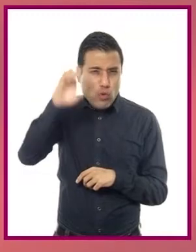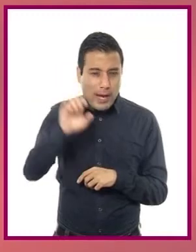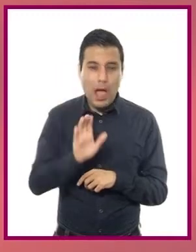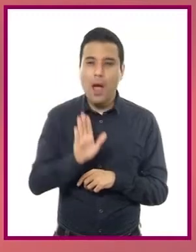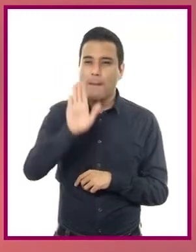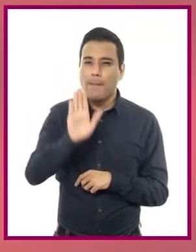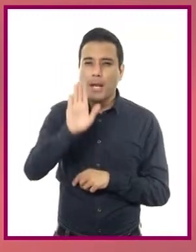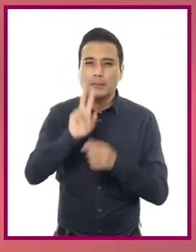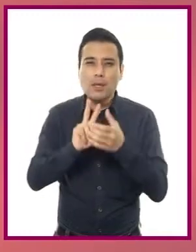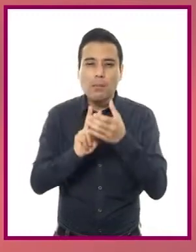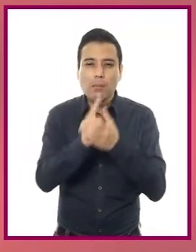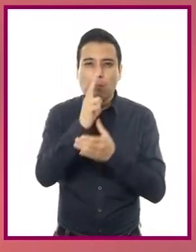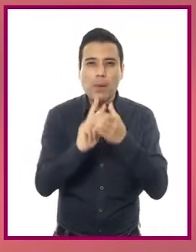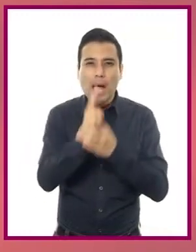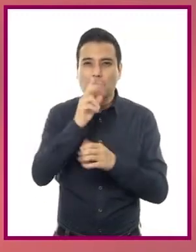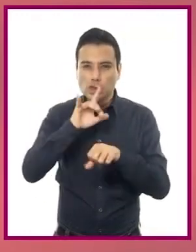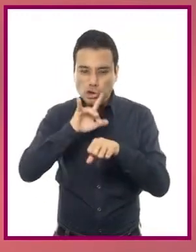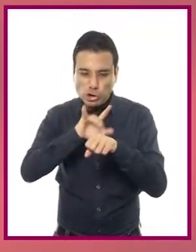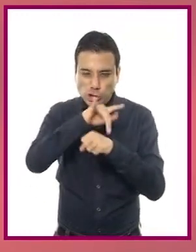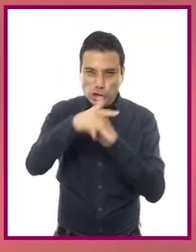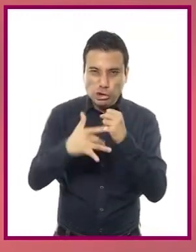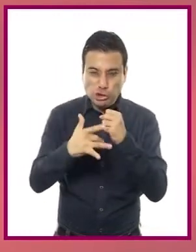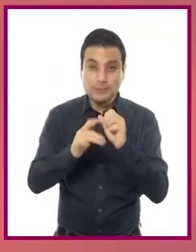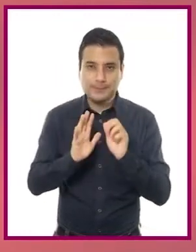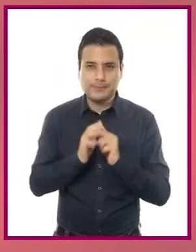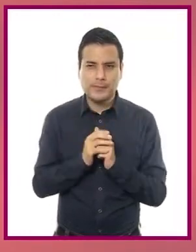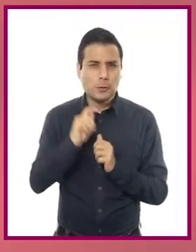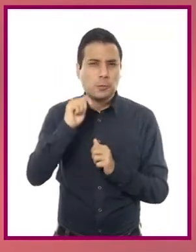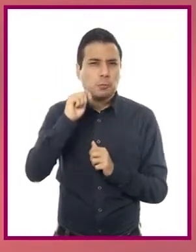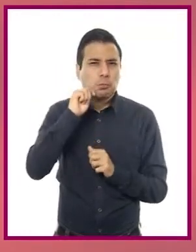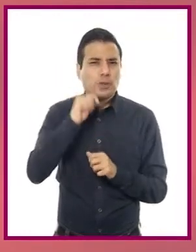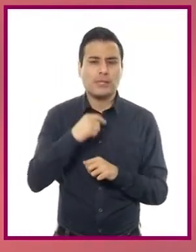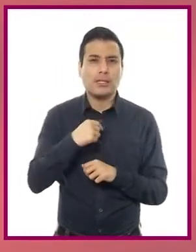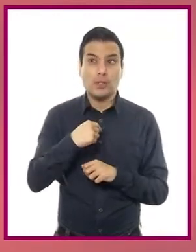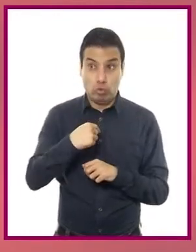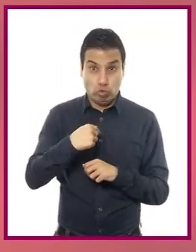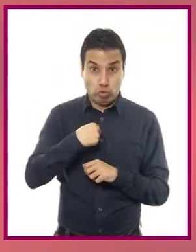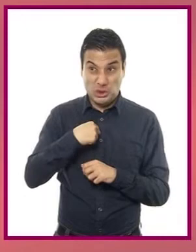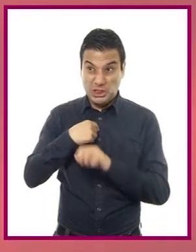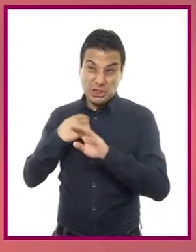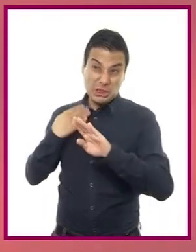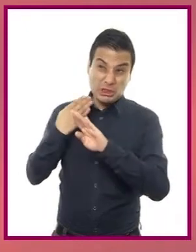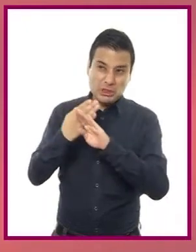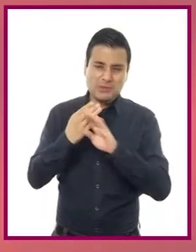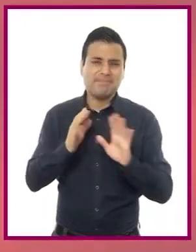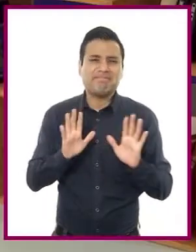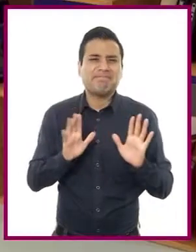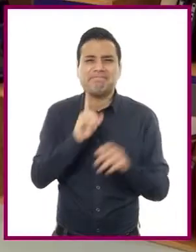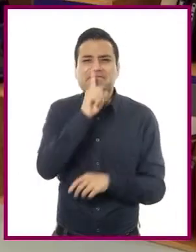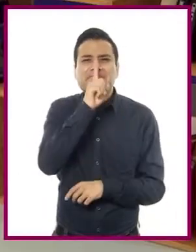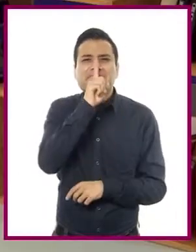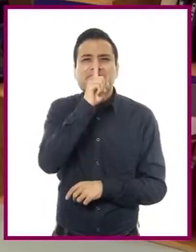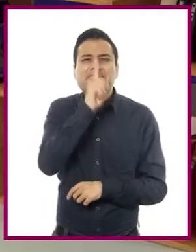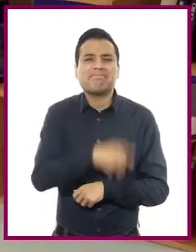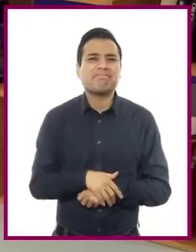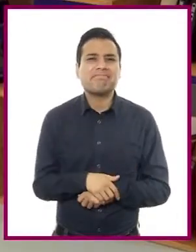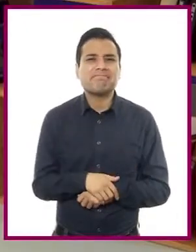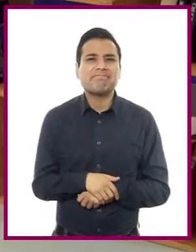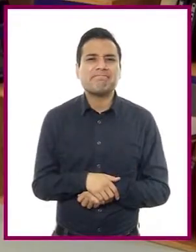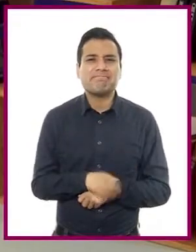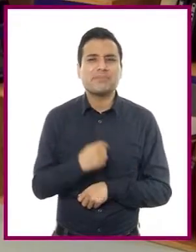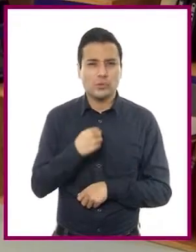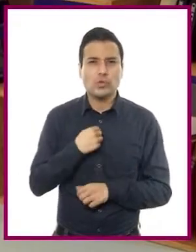plantas espinosas y llenas de ponzoña, el poeta no responderá del mismo modo. Él